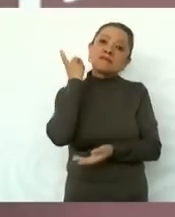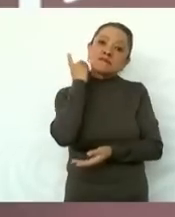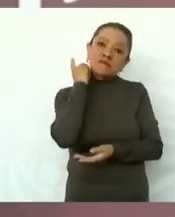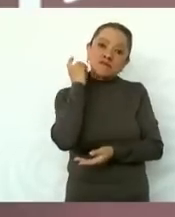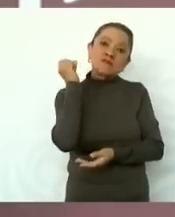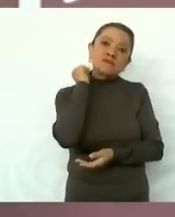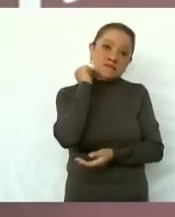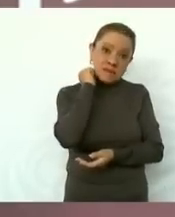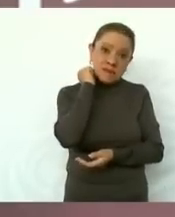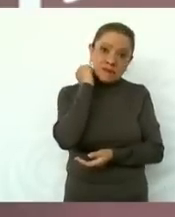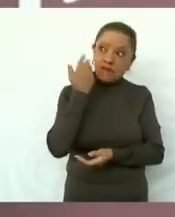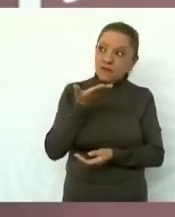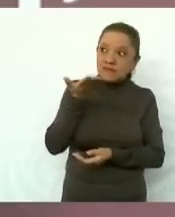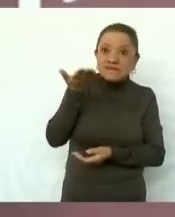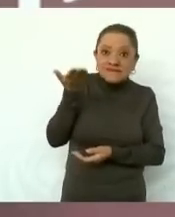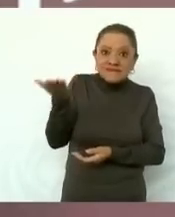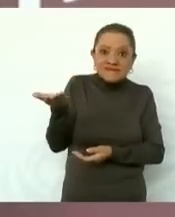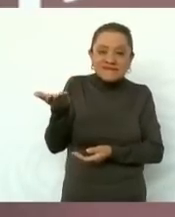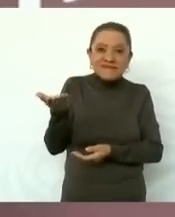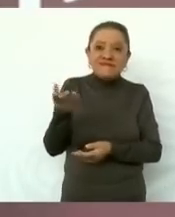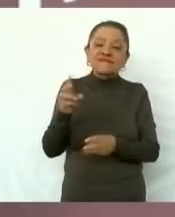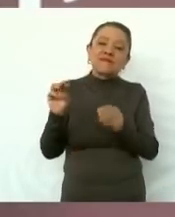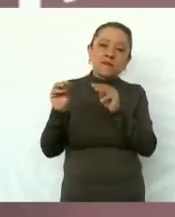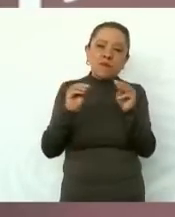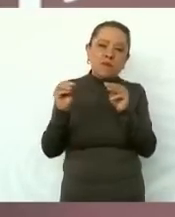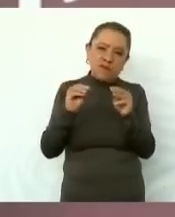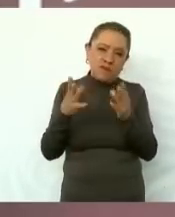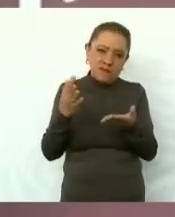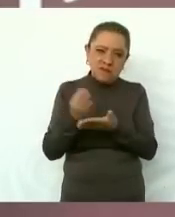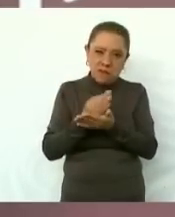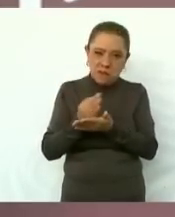nosotros del movimiento, fíjense,